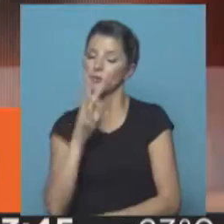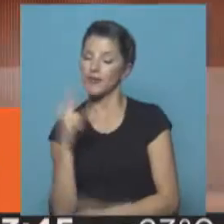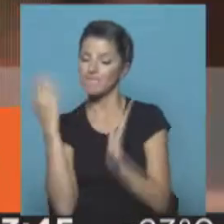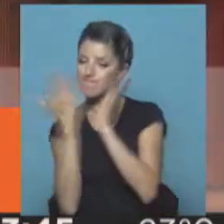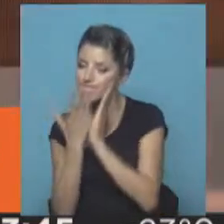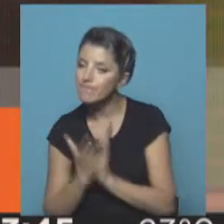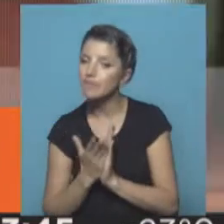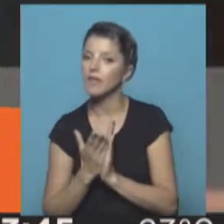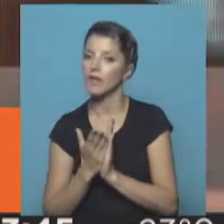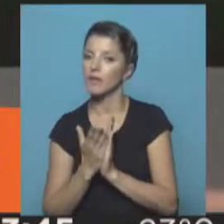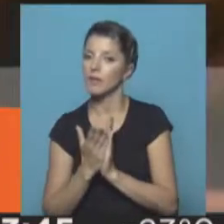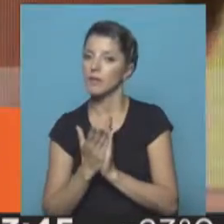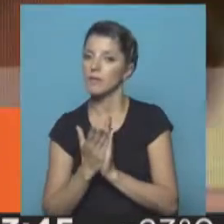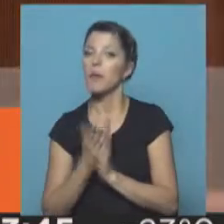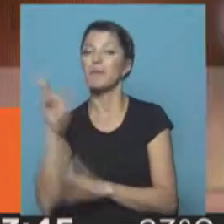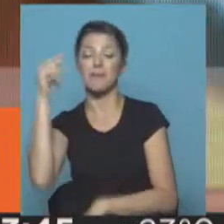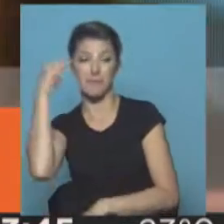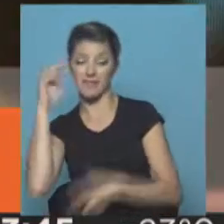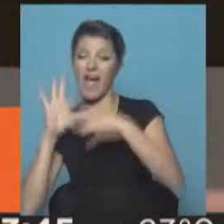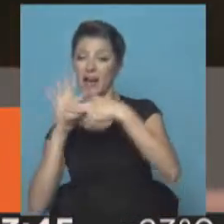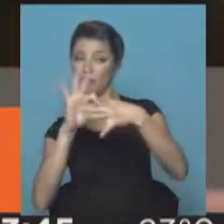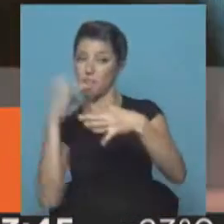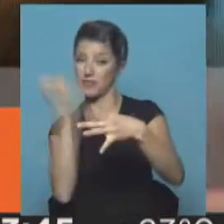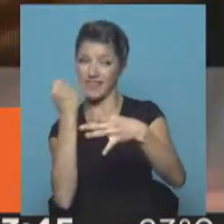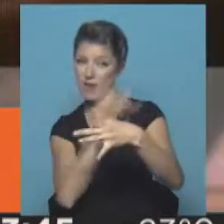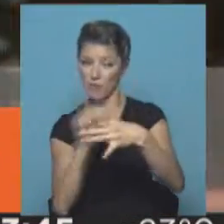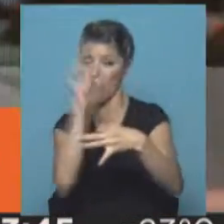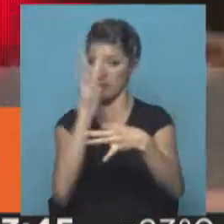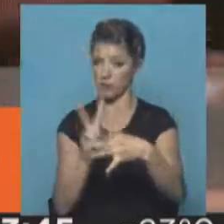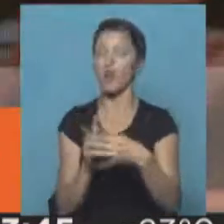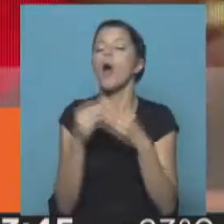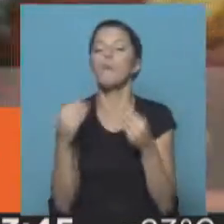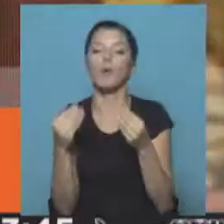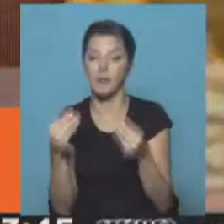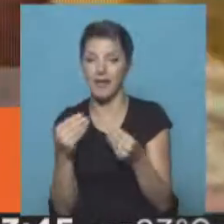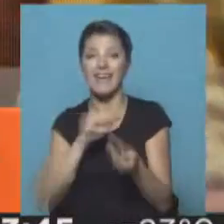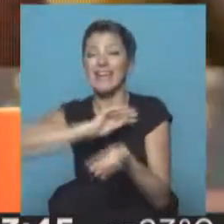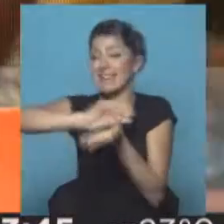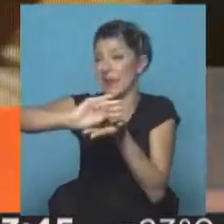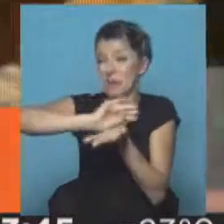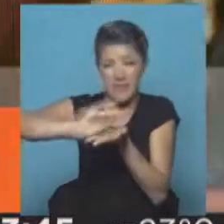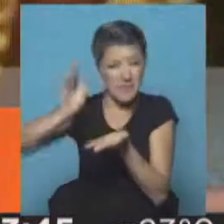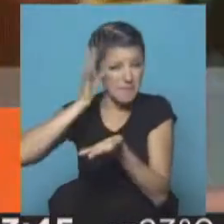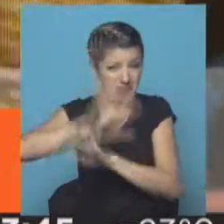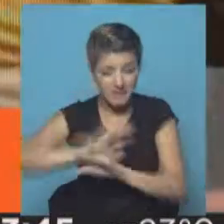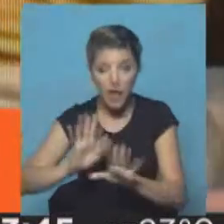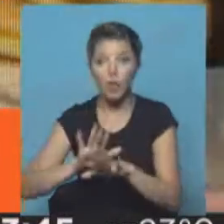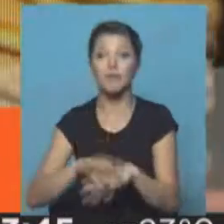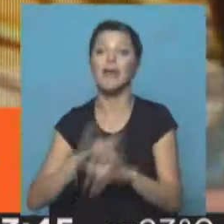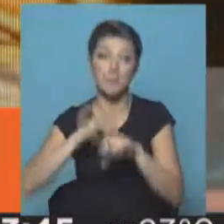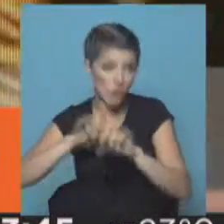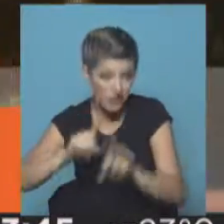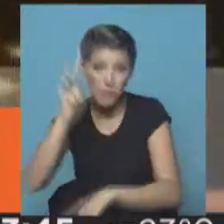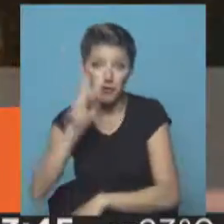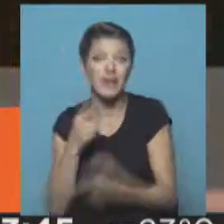dejado de ser un aliado importante para China, Venezuela. ¿Por qué? Porque tienen un nivel de deudas enormes y de hecho Venezuela necesita más